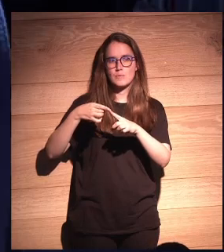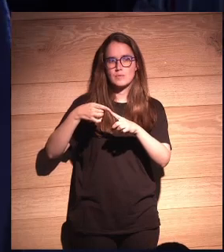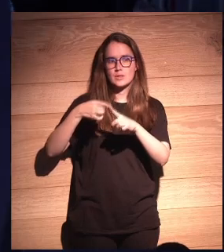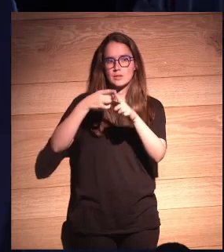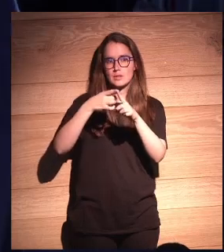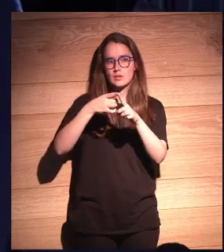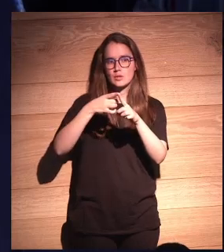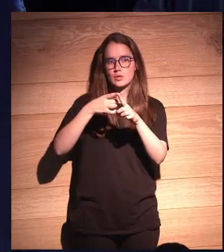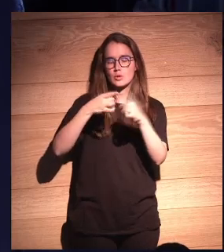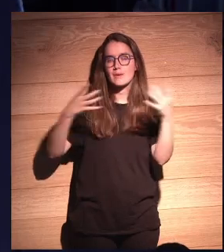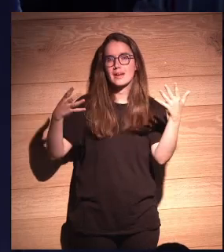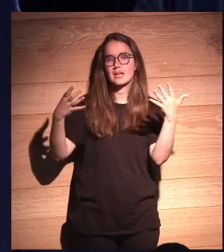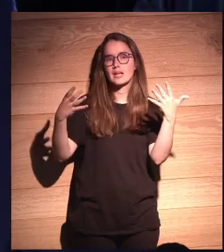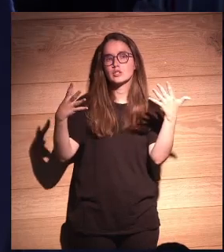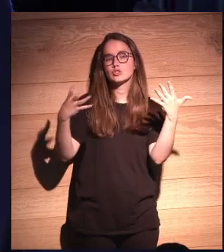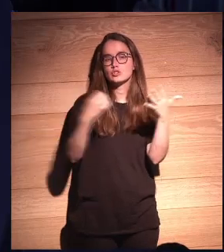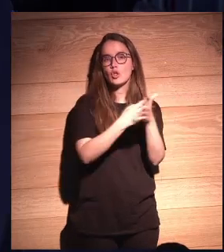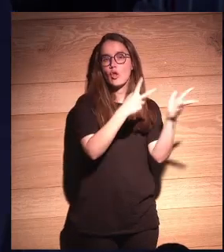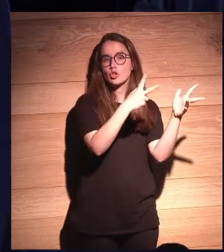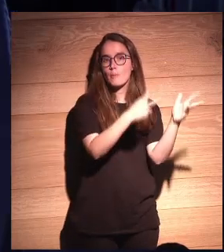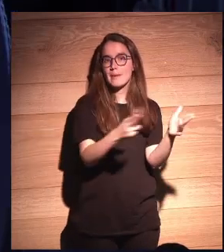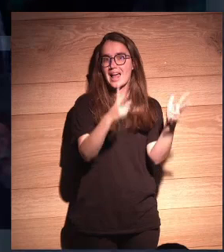para igualar todos los planos de la secuencia.